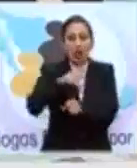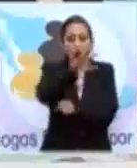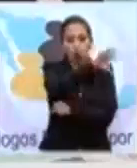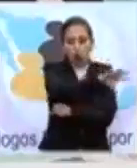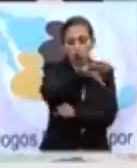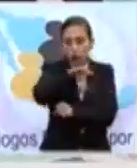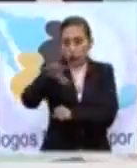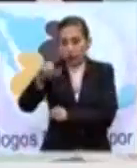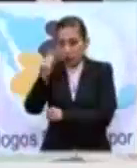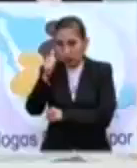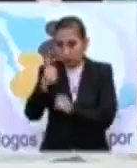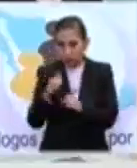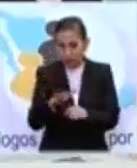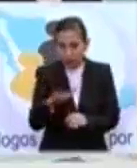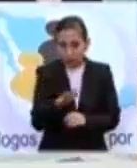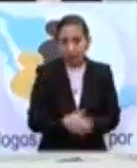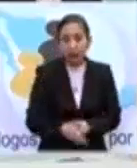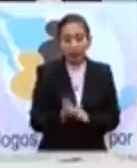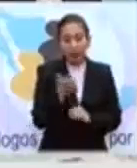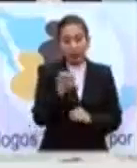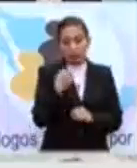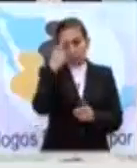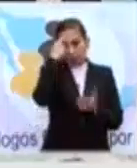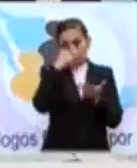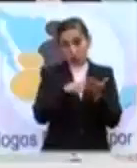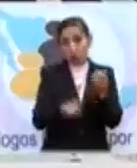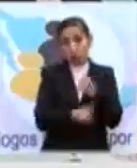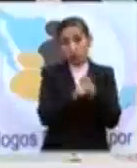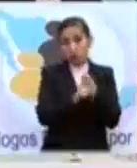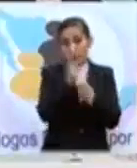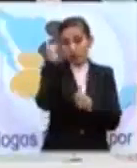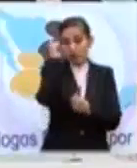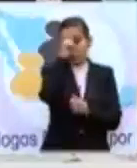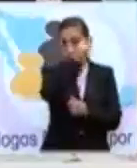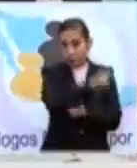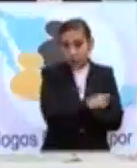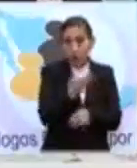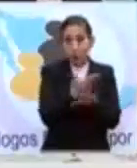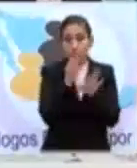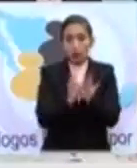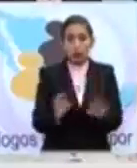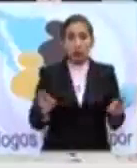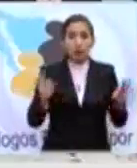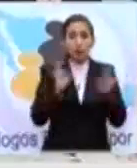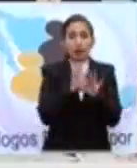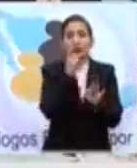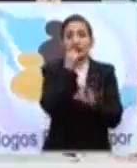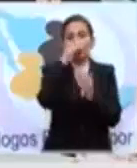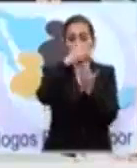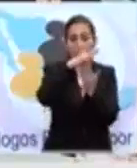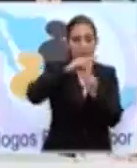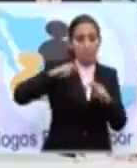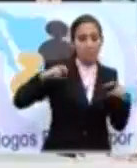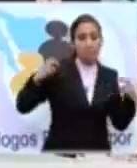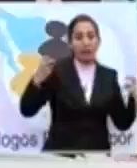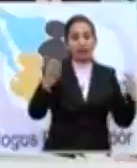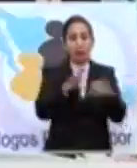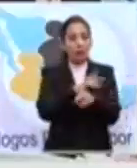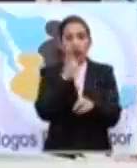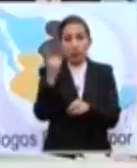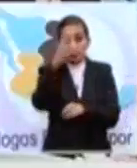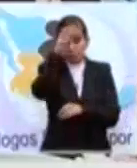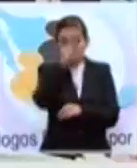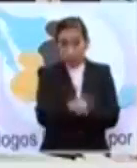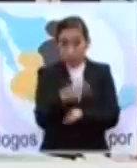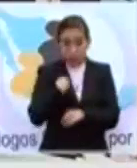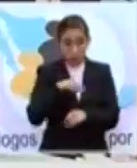áreas. Este me parece a mí que es un problema muy complejo y muy importante de mencionar en una mesa como esta, porque lo que